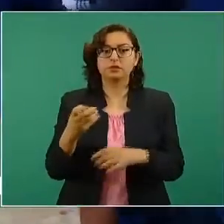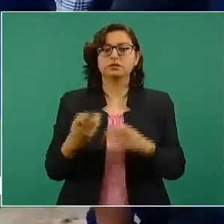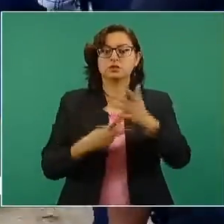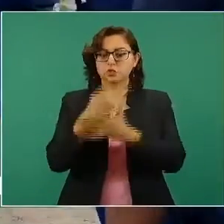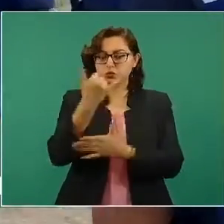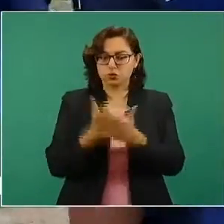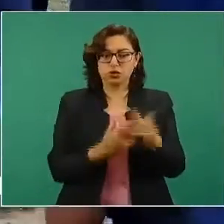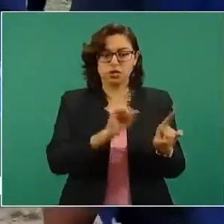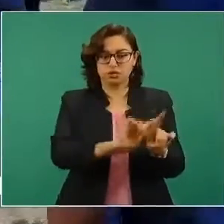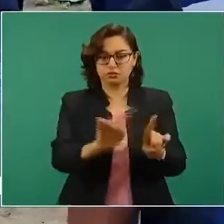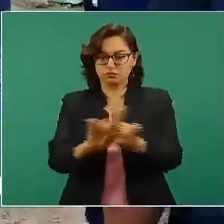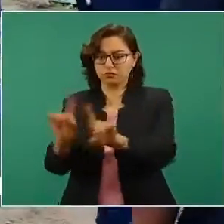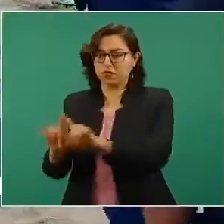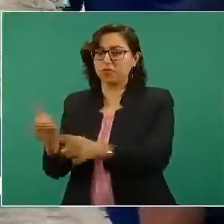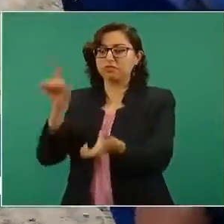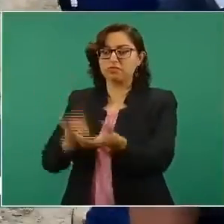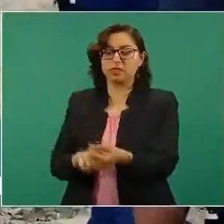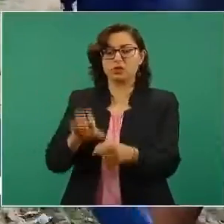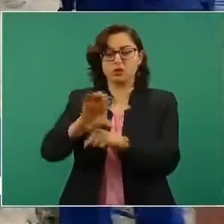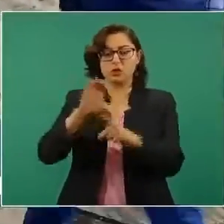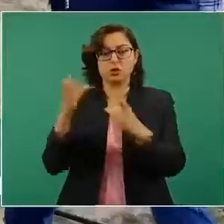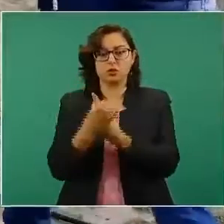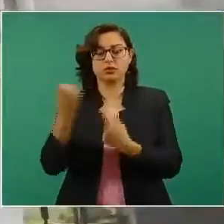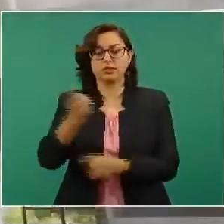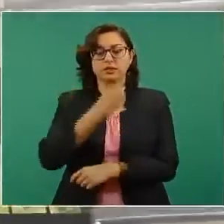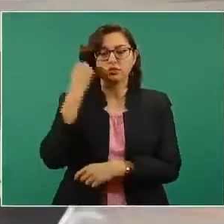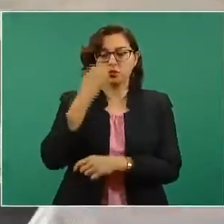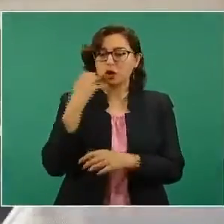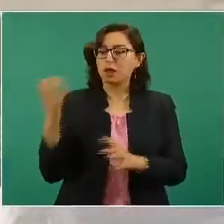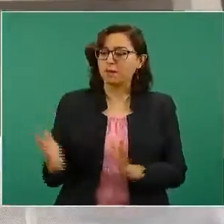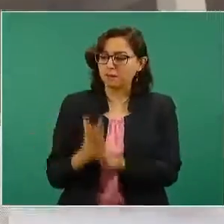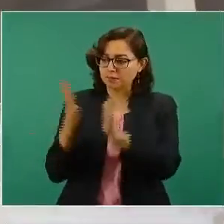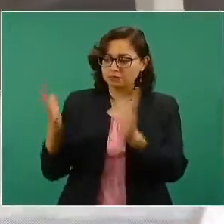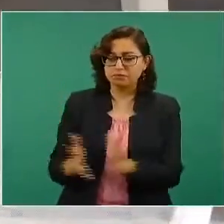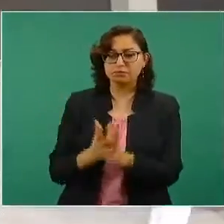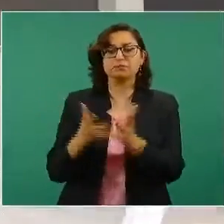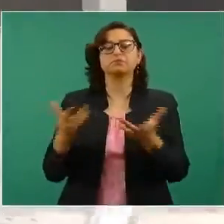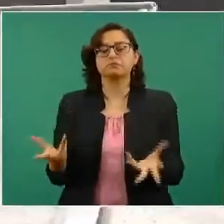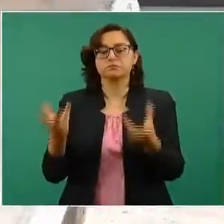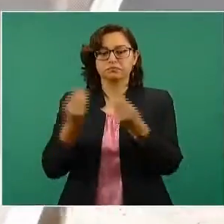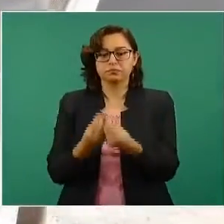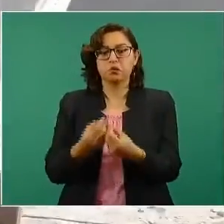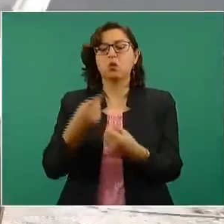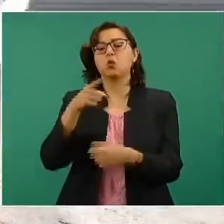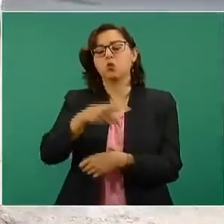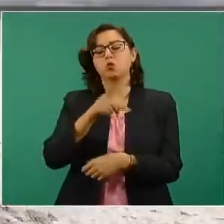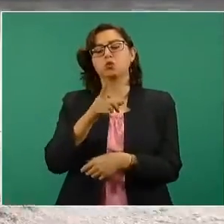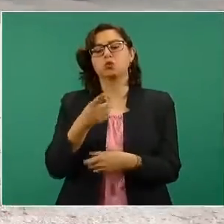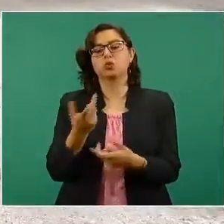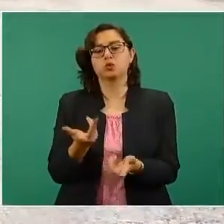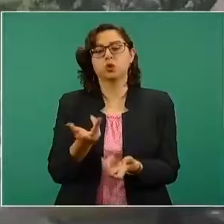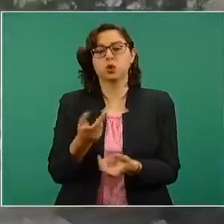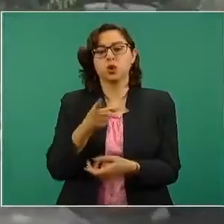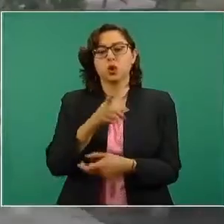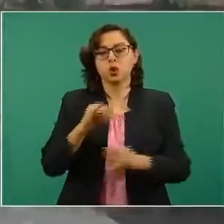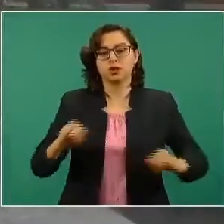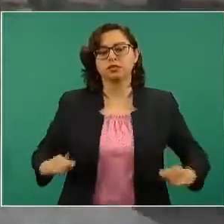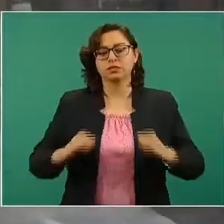han sido realizadas por los comités escolares de administración participativa con la asistencia técnica del Instituto Nacional para